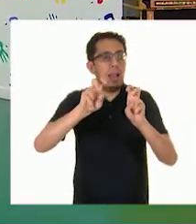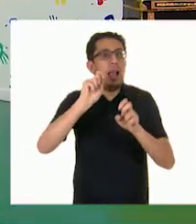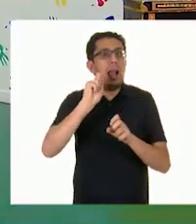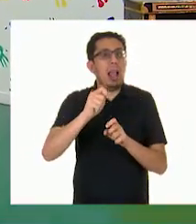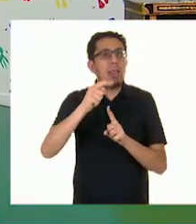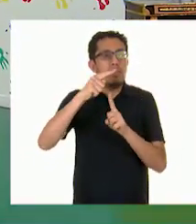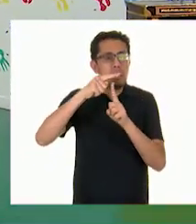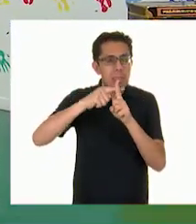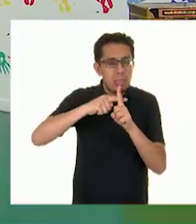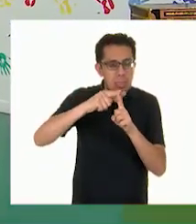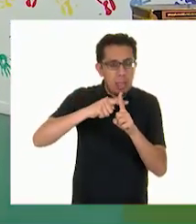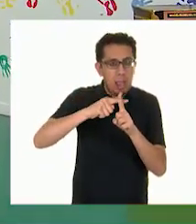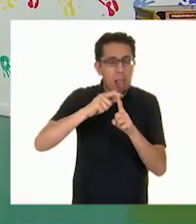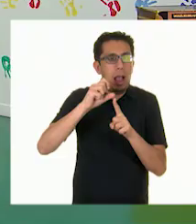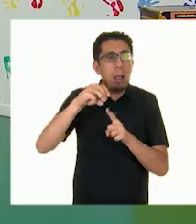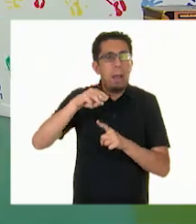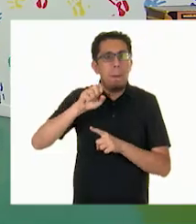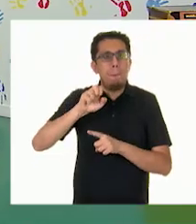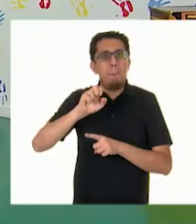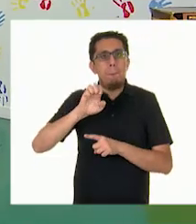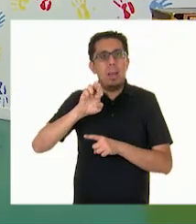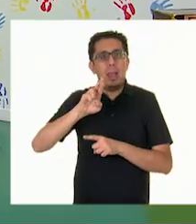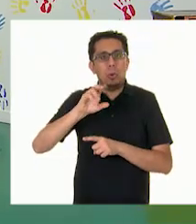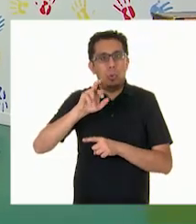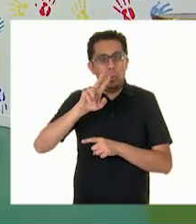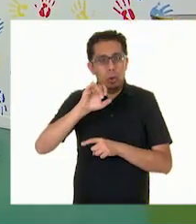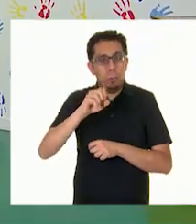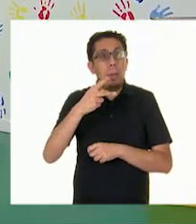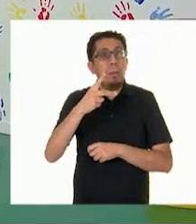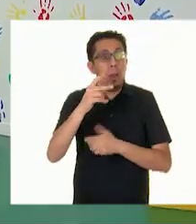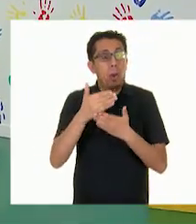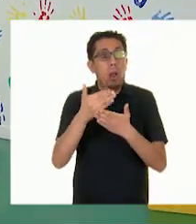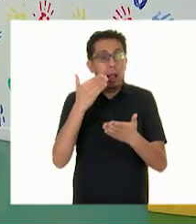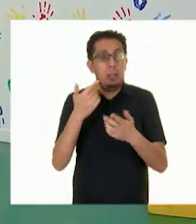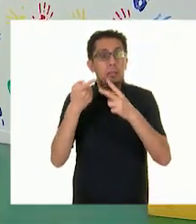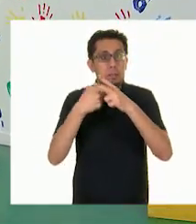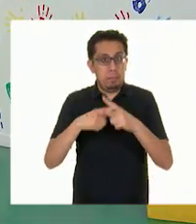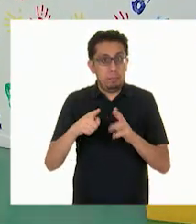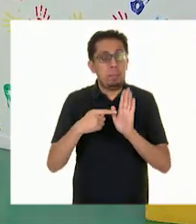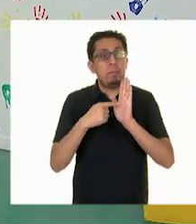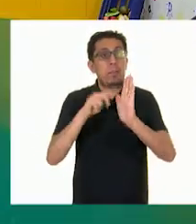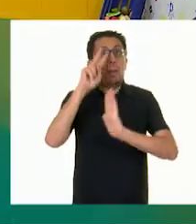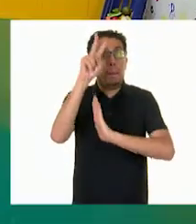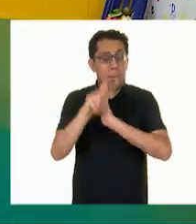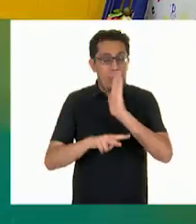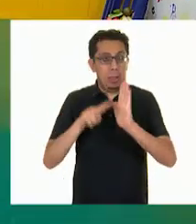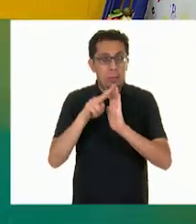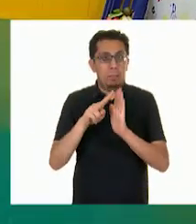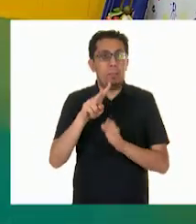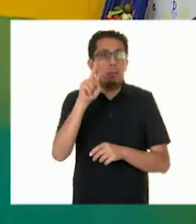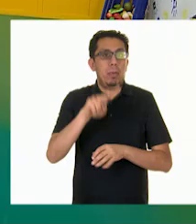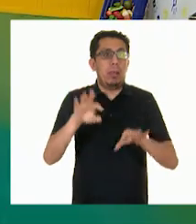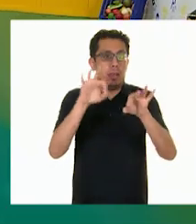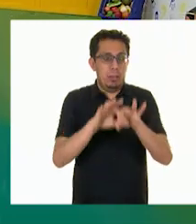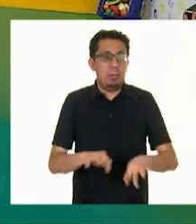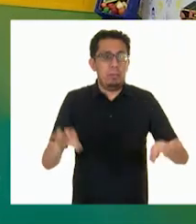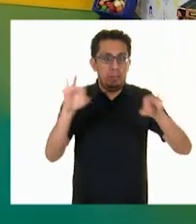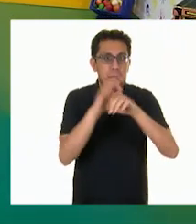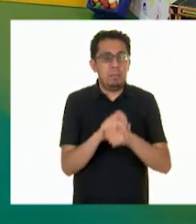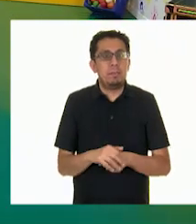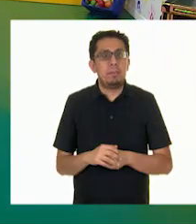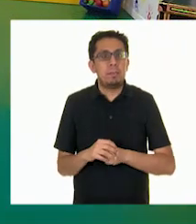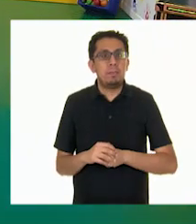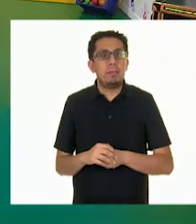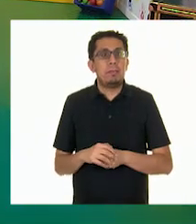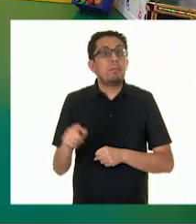del termómetro de mercurio, pero antes de comenzar con la clase quiero que veamos esta cápsula porque es bien importante. Vamos a verla,